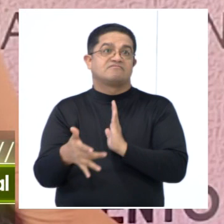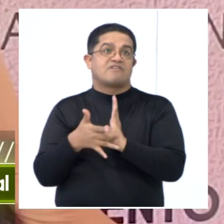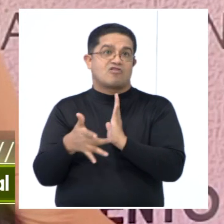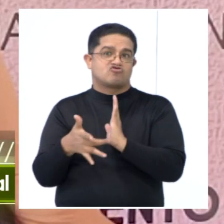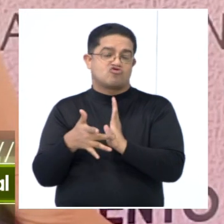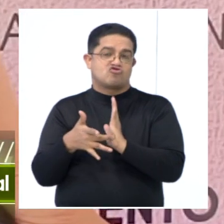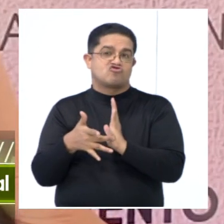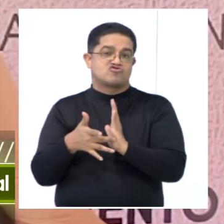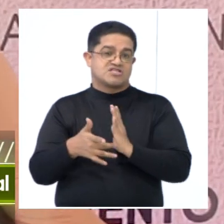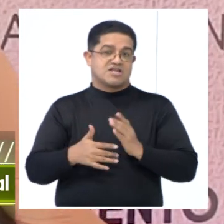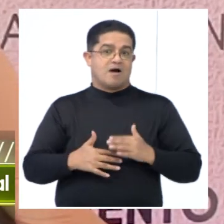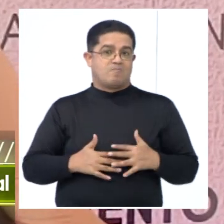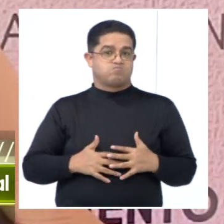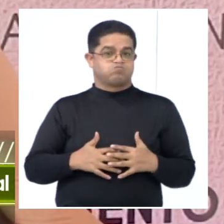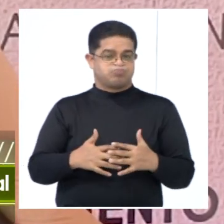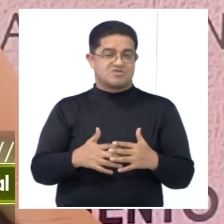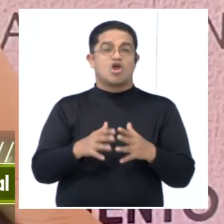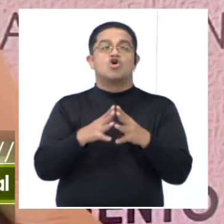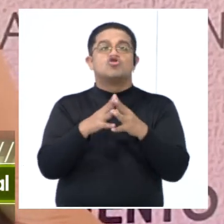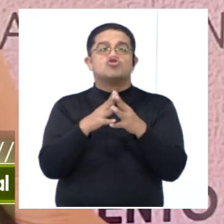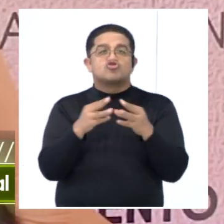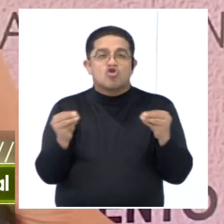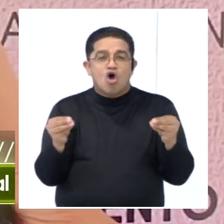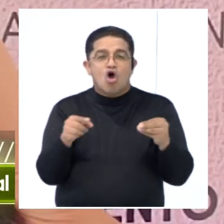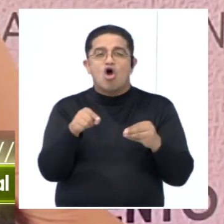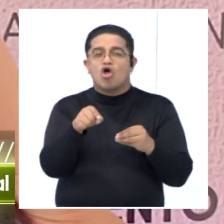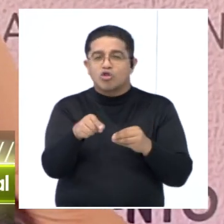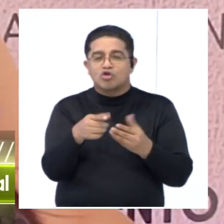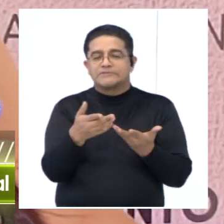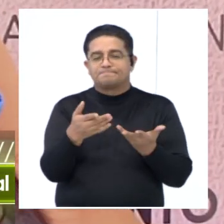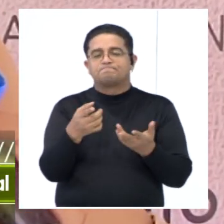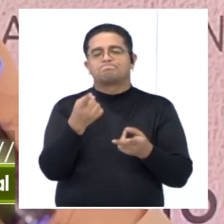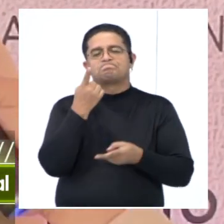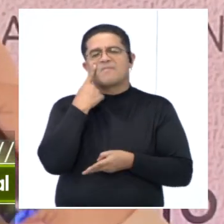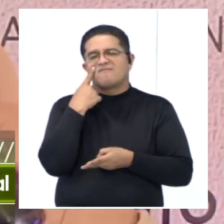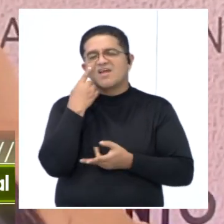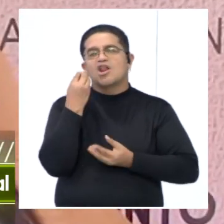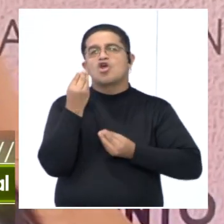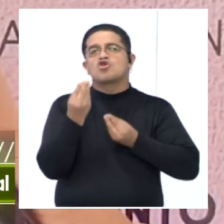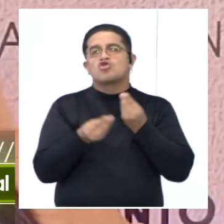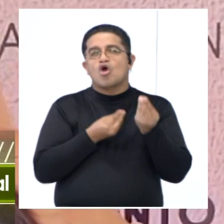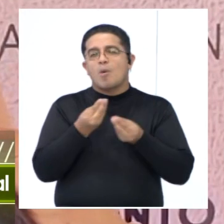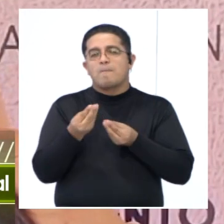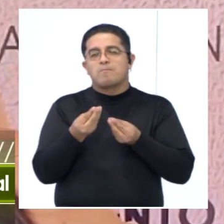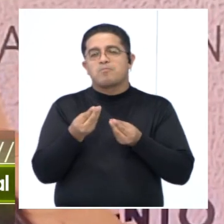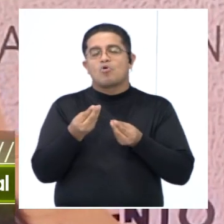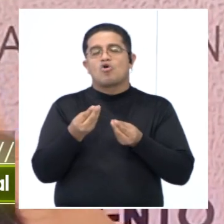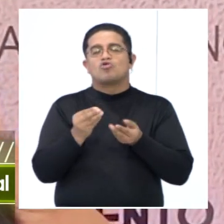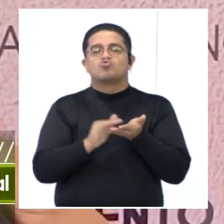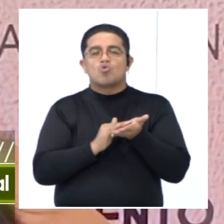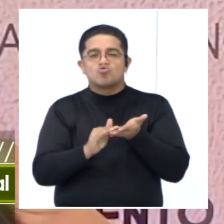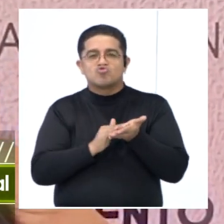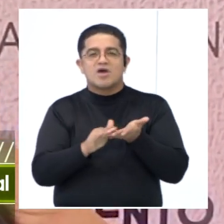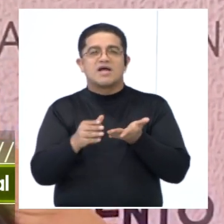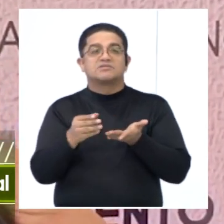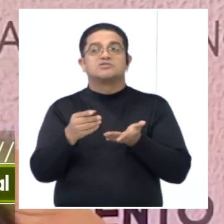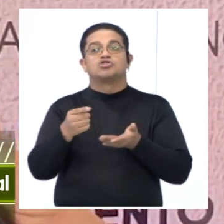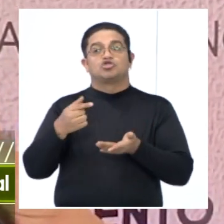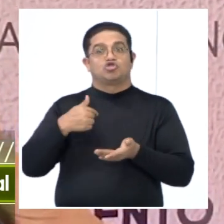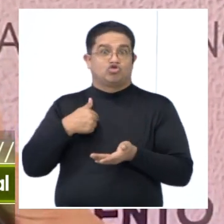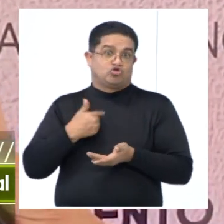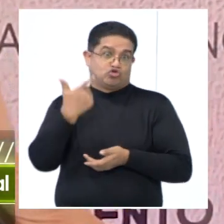úteros artificiales. O sea, todo esto viene, vamos a ver qué se puede, qué se debe y dónde nos inclinamos nosotros